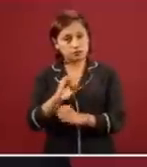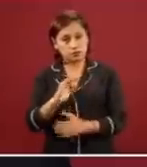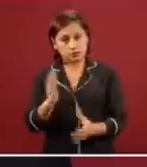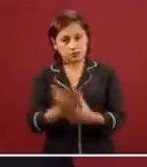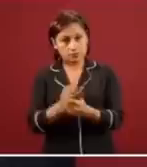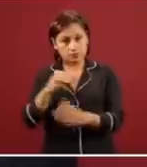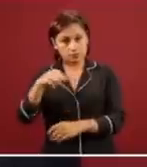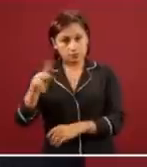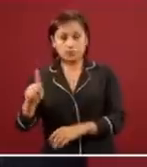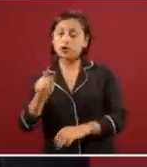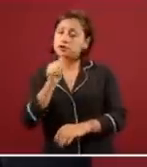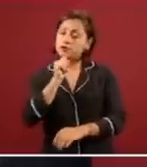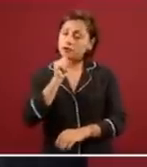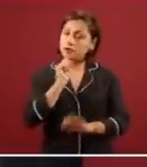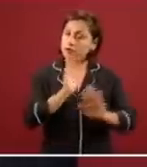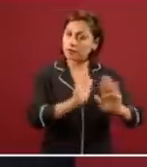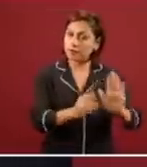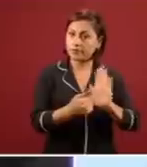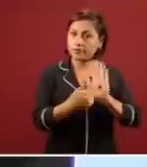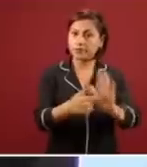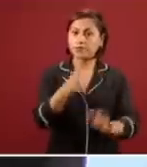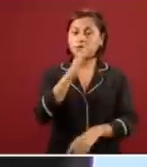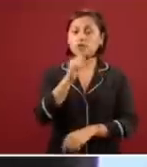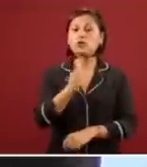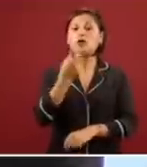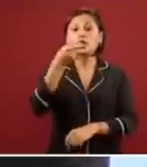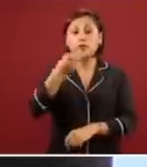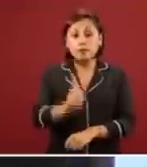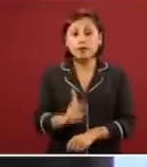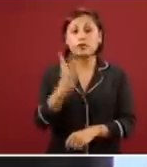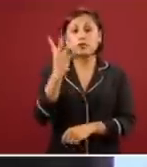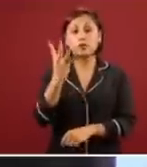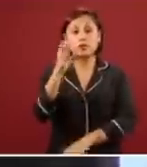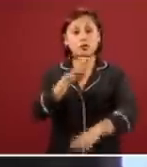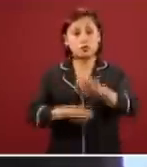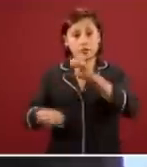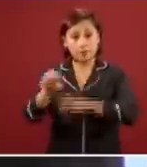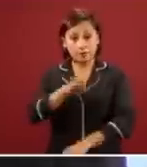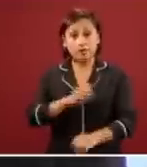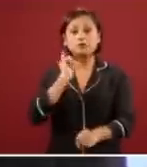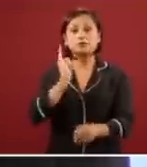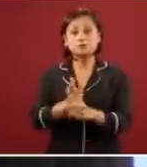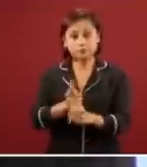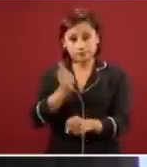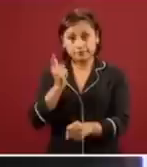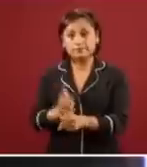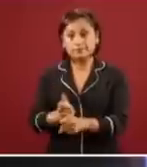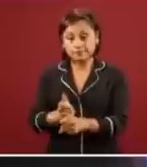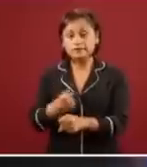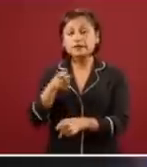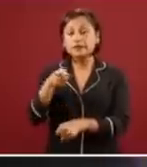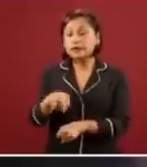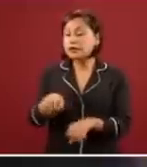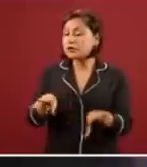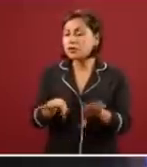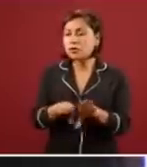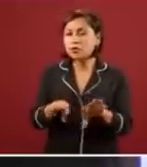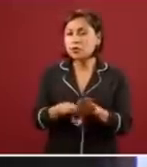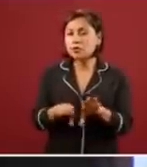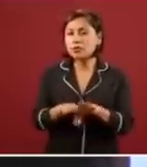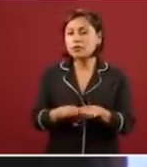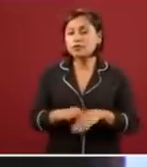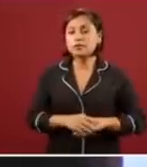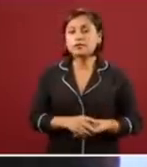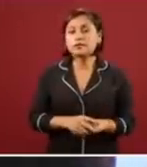está vinculado con 4 empresas que reciben la primera de forma de la,